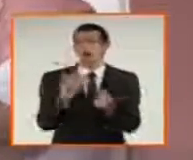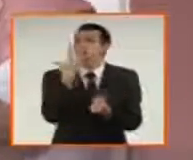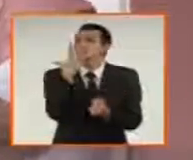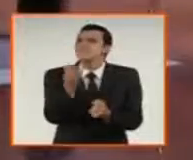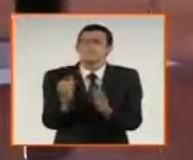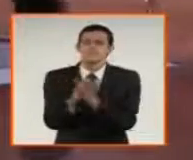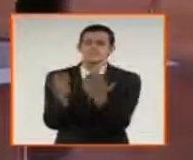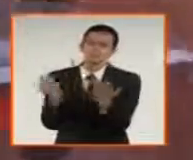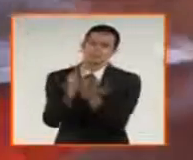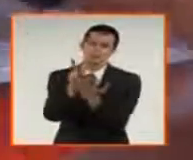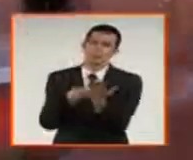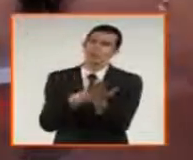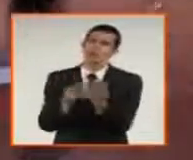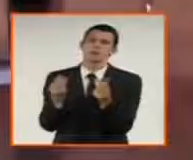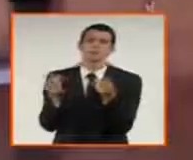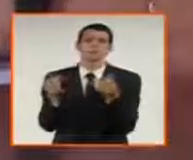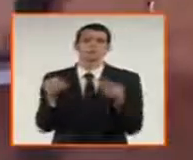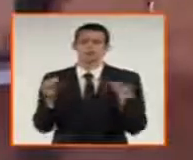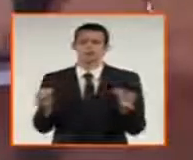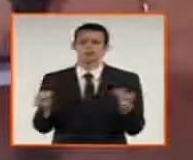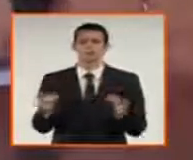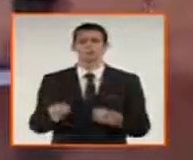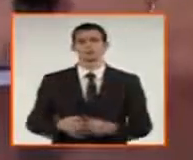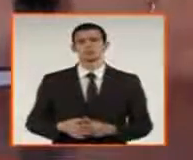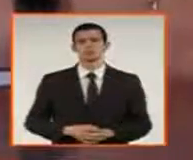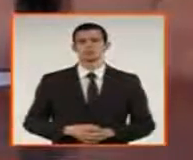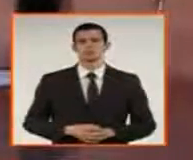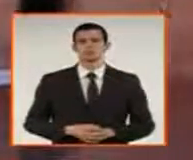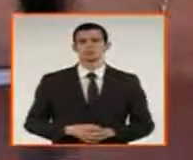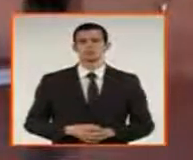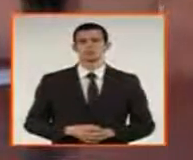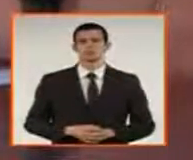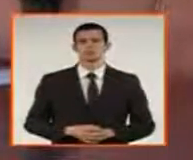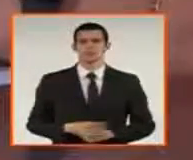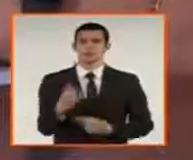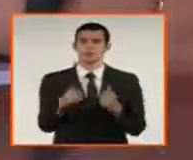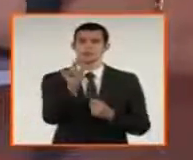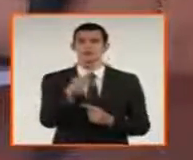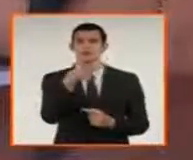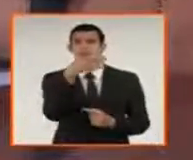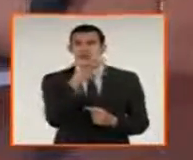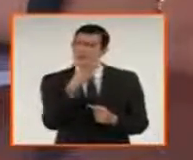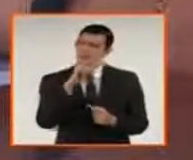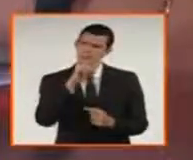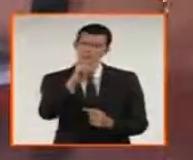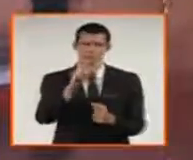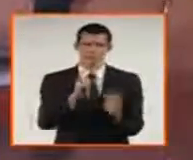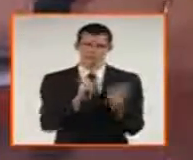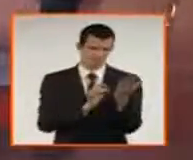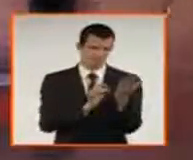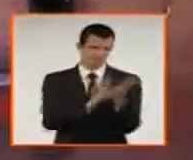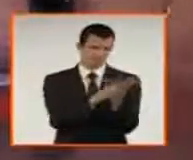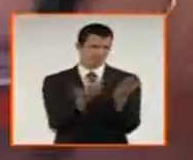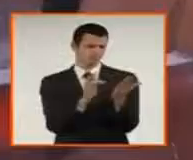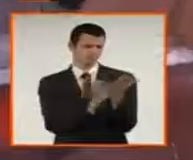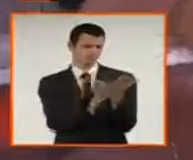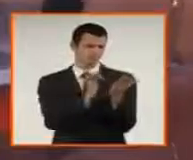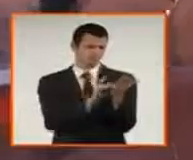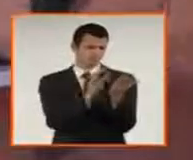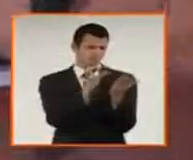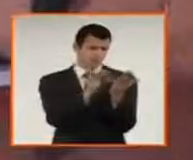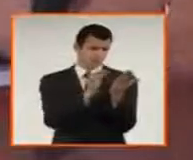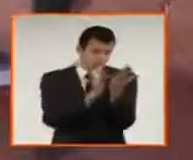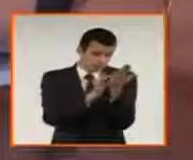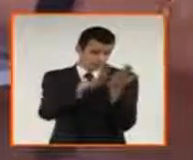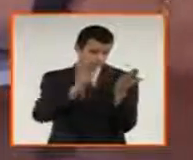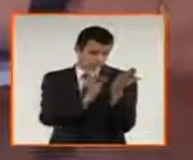o de nuestros teléfonos. Muchas personas adultas mayores que no se saben manejar bien o que la letra ahí siempre es muy pequeña, y